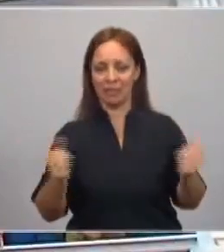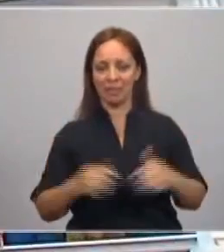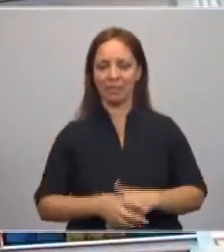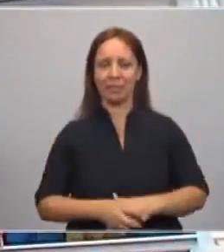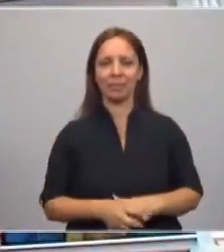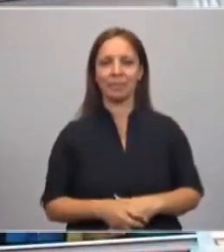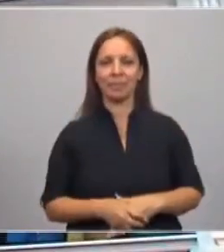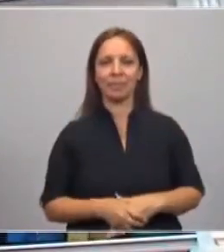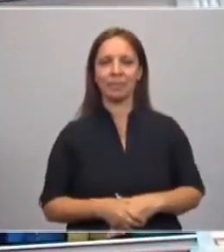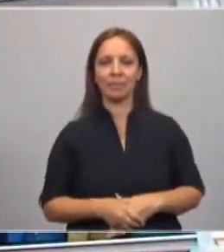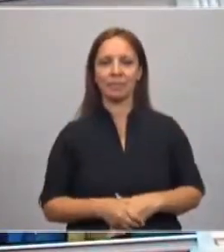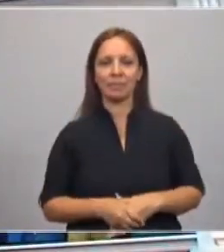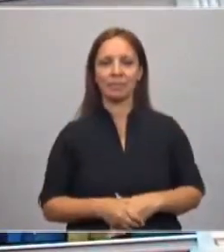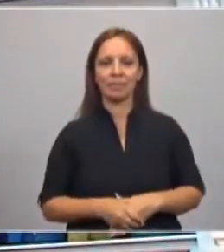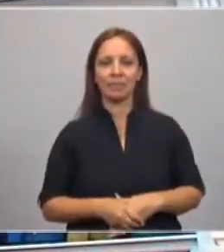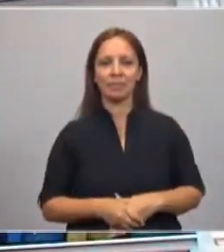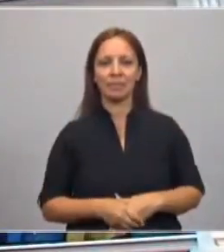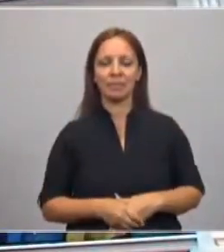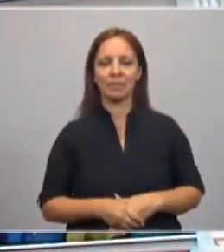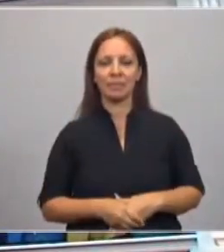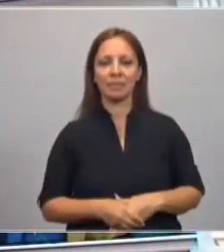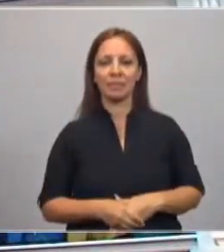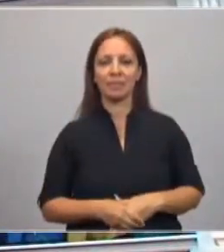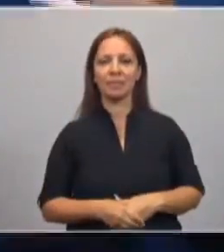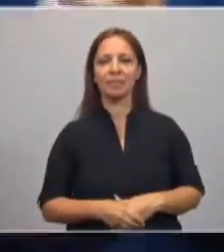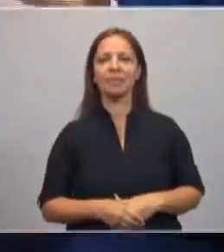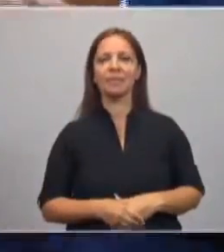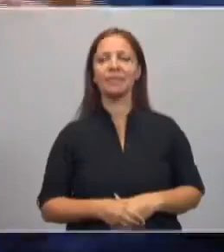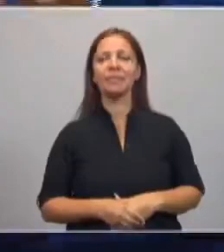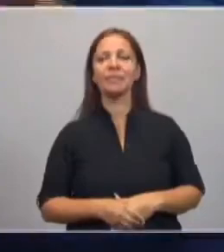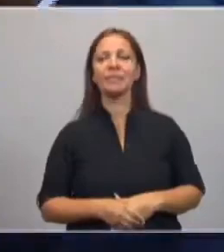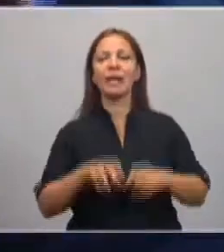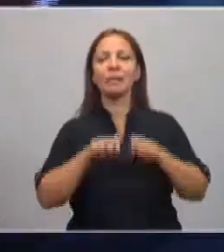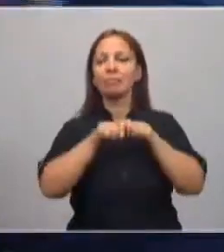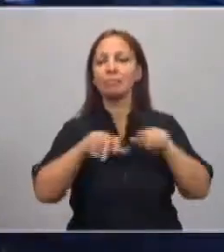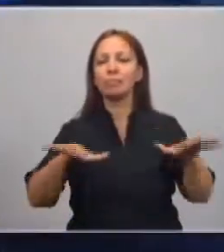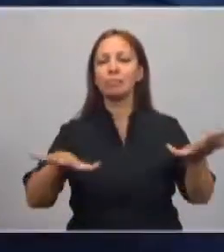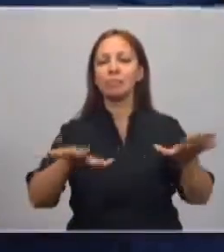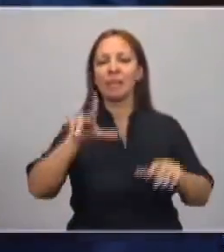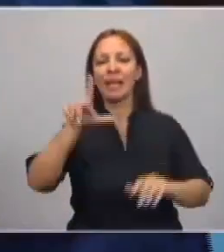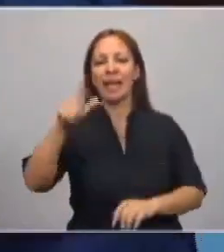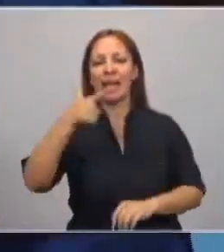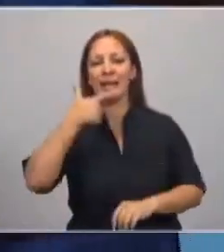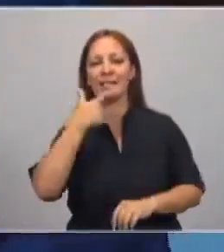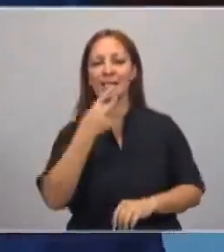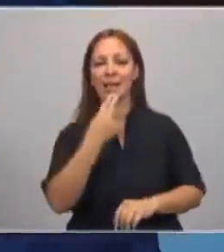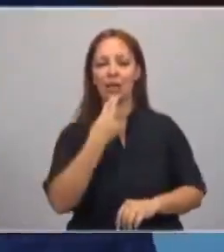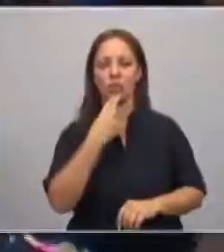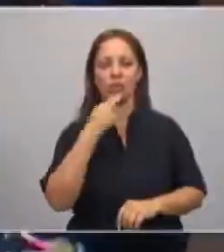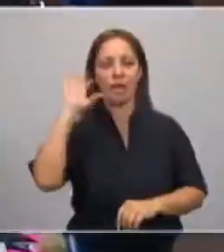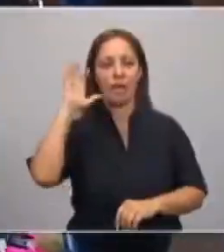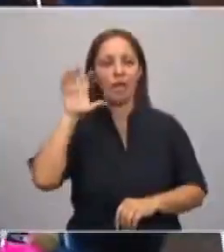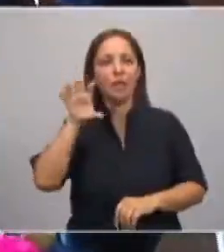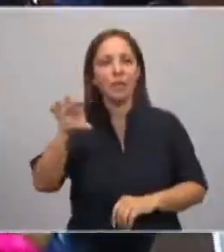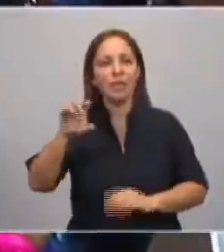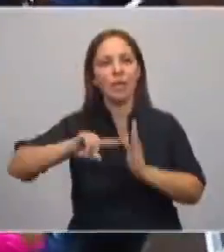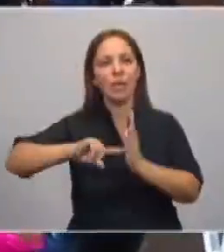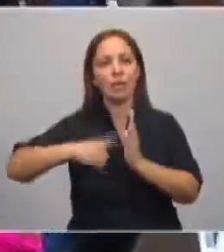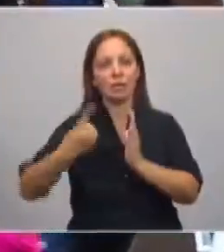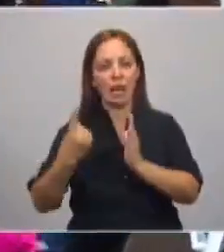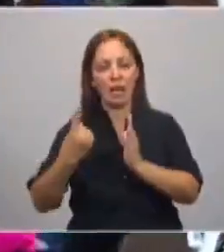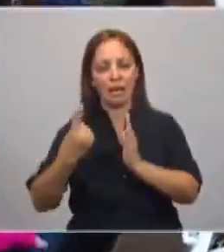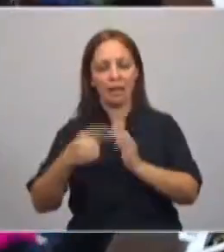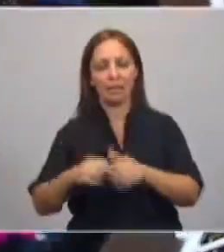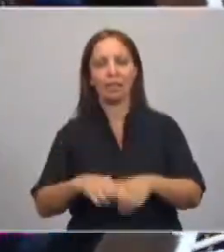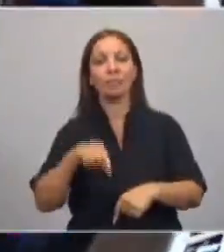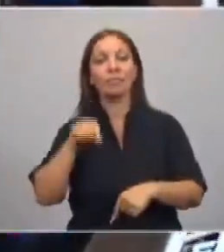sesión. Hasta aquí ha transmitido LS11, Radio Provincia de Buenos Aires,